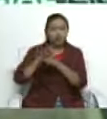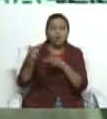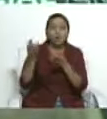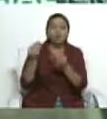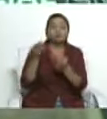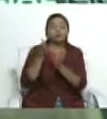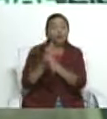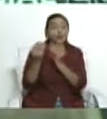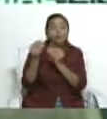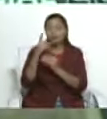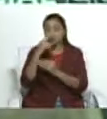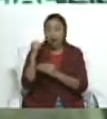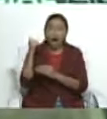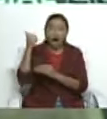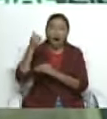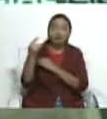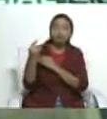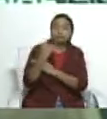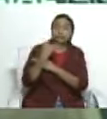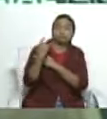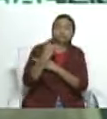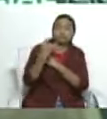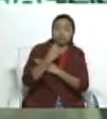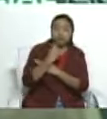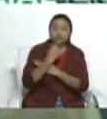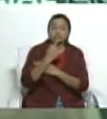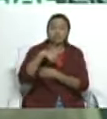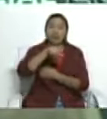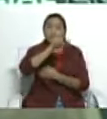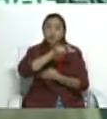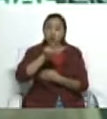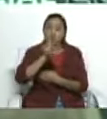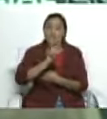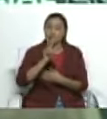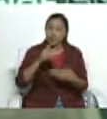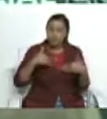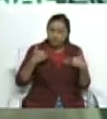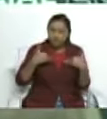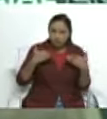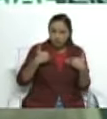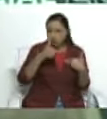años. Hoy el pueblo de Venezuela sufre y padece